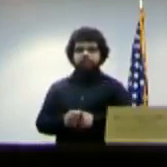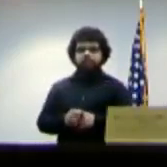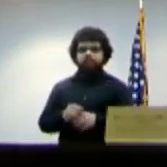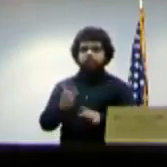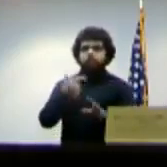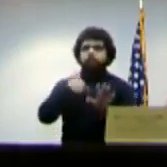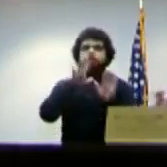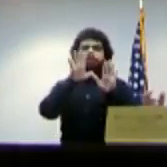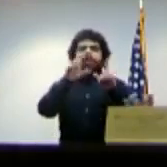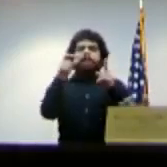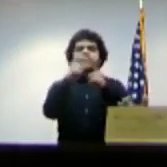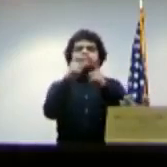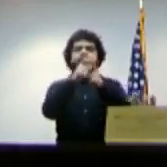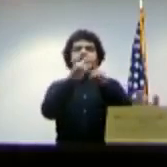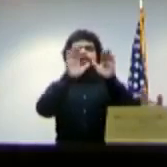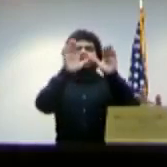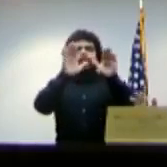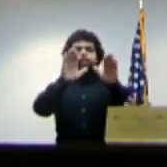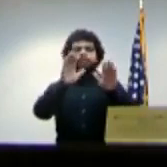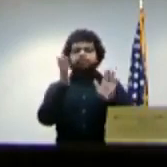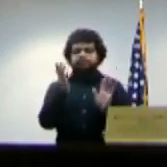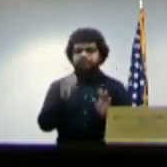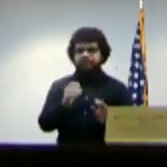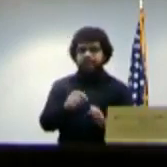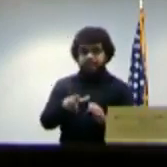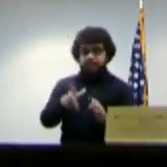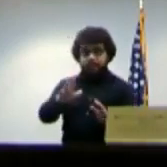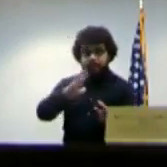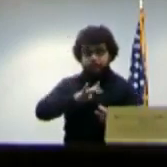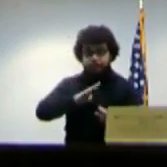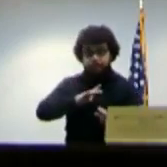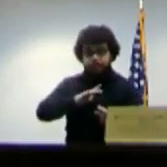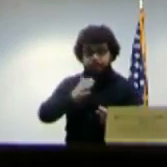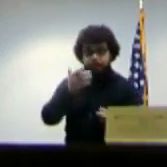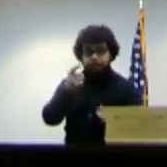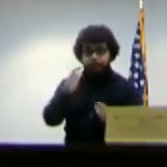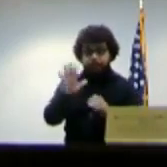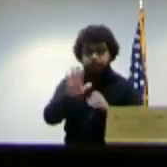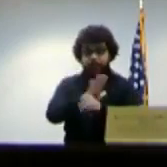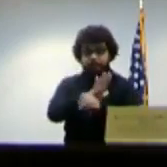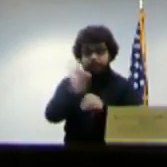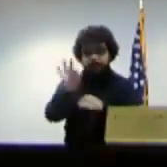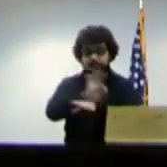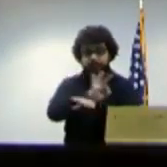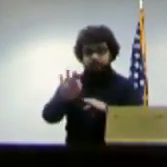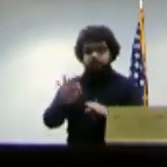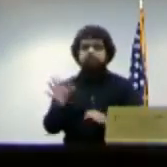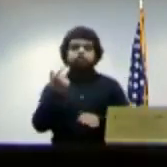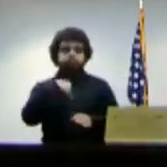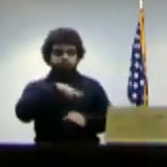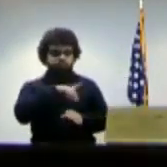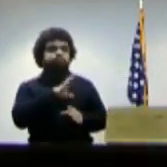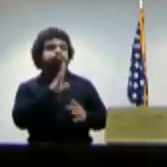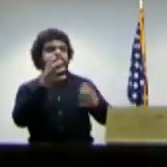al compañero. Están bien para funcionar. Las plantas le damos el mantenimiento adecuado para mantenerlas en servicio